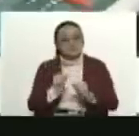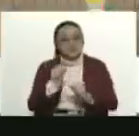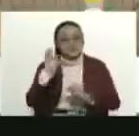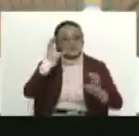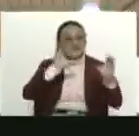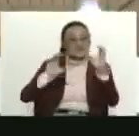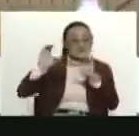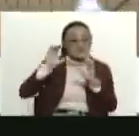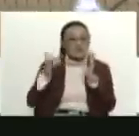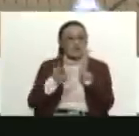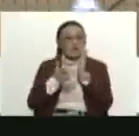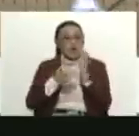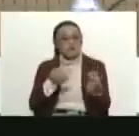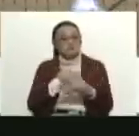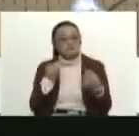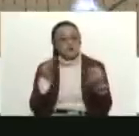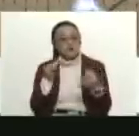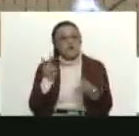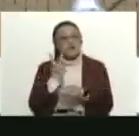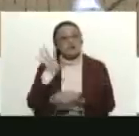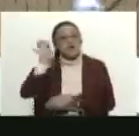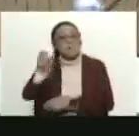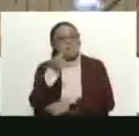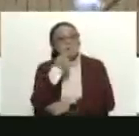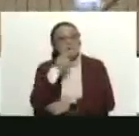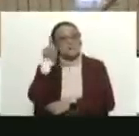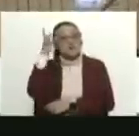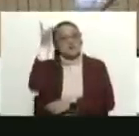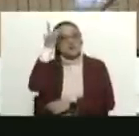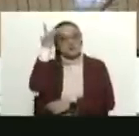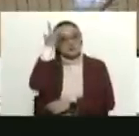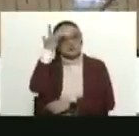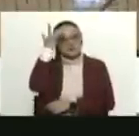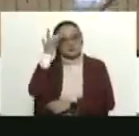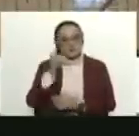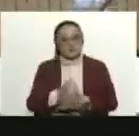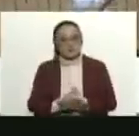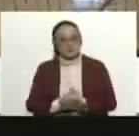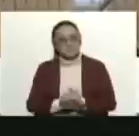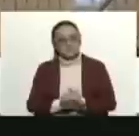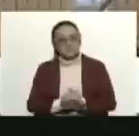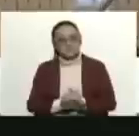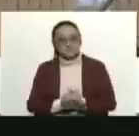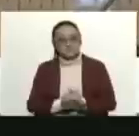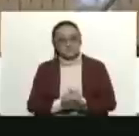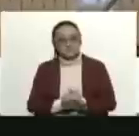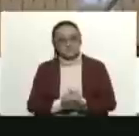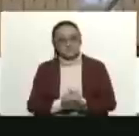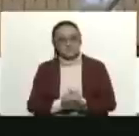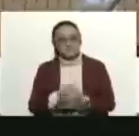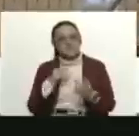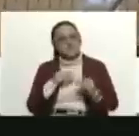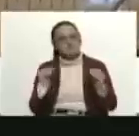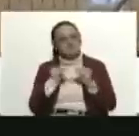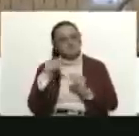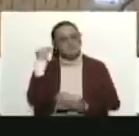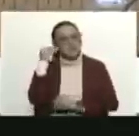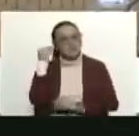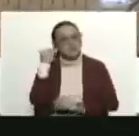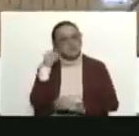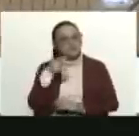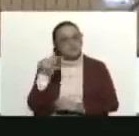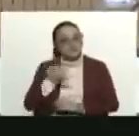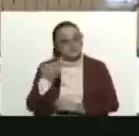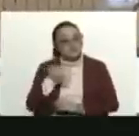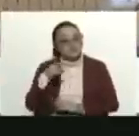compra medicamentos en India. Venezuela is purchasing the pharmaceuticals from India. Y yo coincido con usted de la